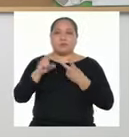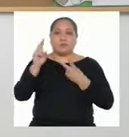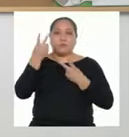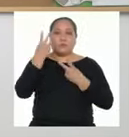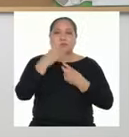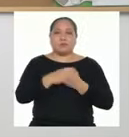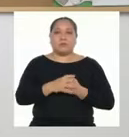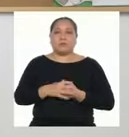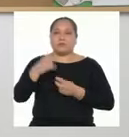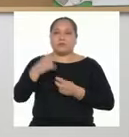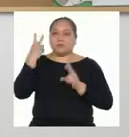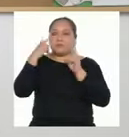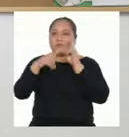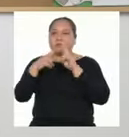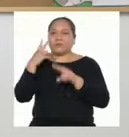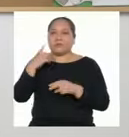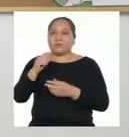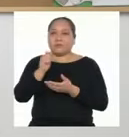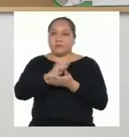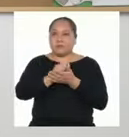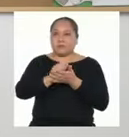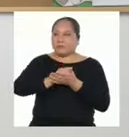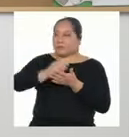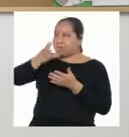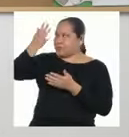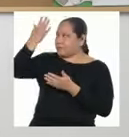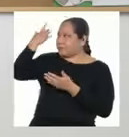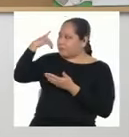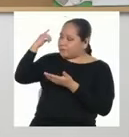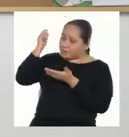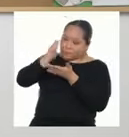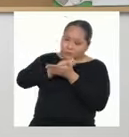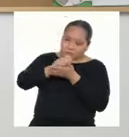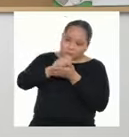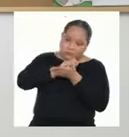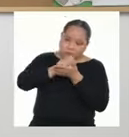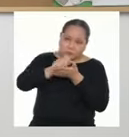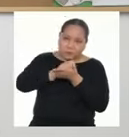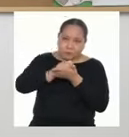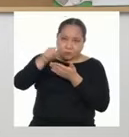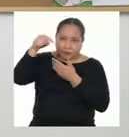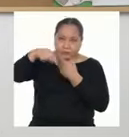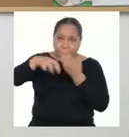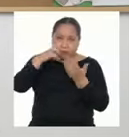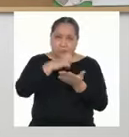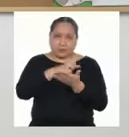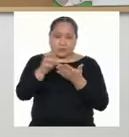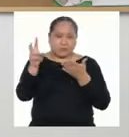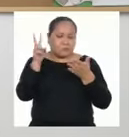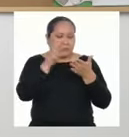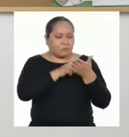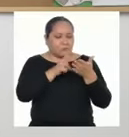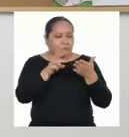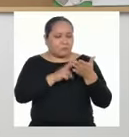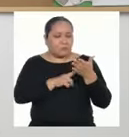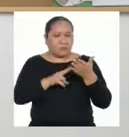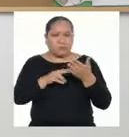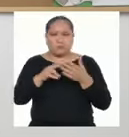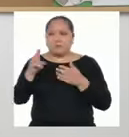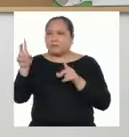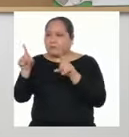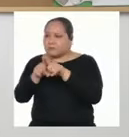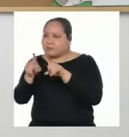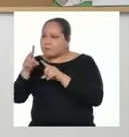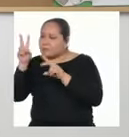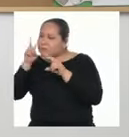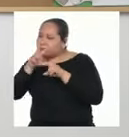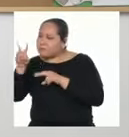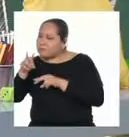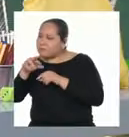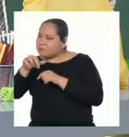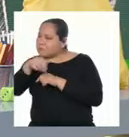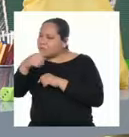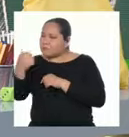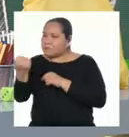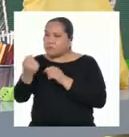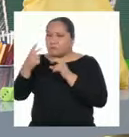Segundo, revisa los apuntes que tomaste en este programa. Puedes leer otras fuentes confiables